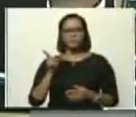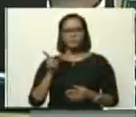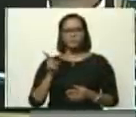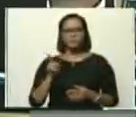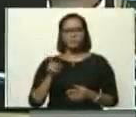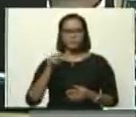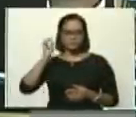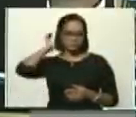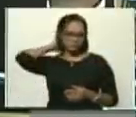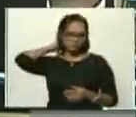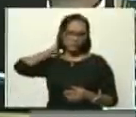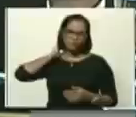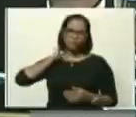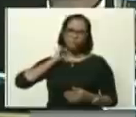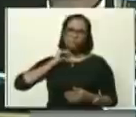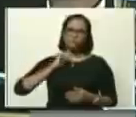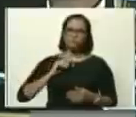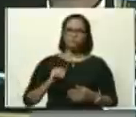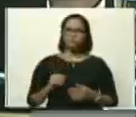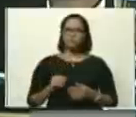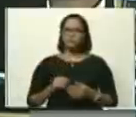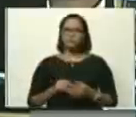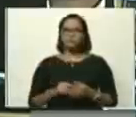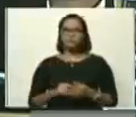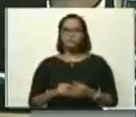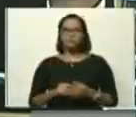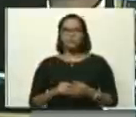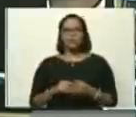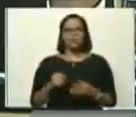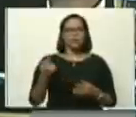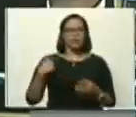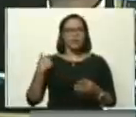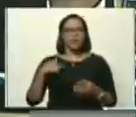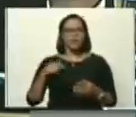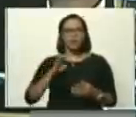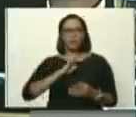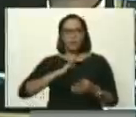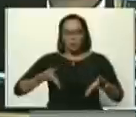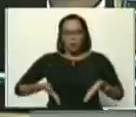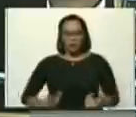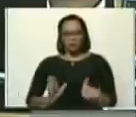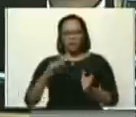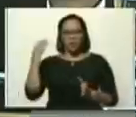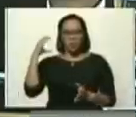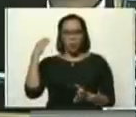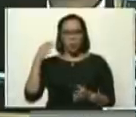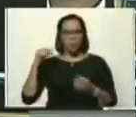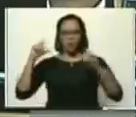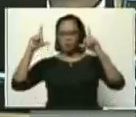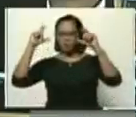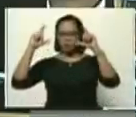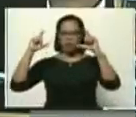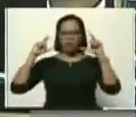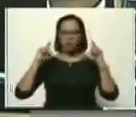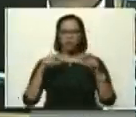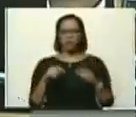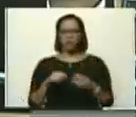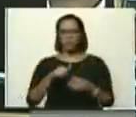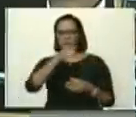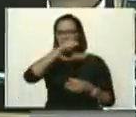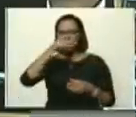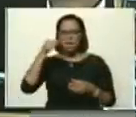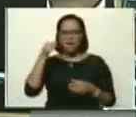concierto. Viene la nacionalidad colombiana, se tomó fotos con, ¿cómo se llama? Con el narcoparaco